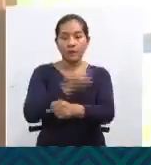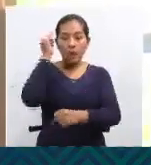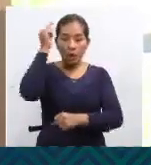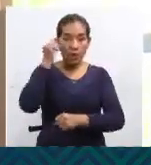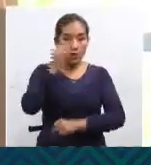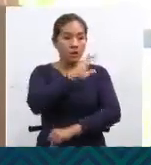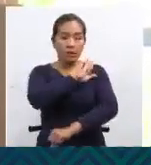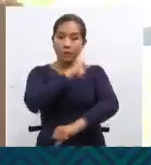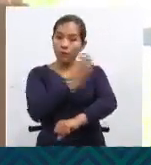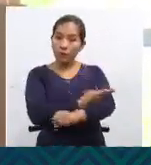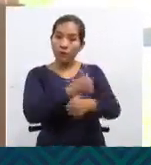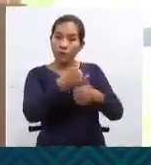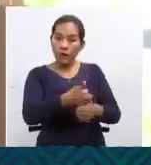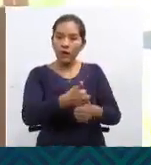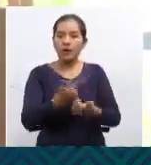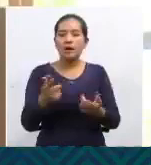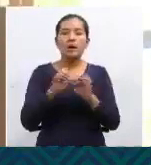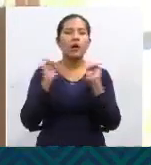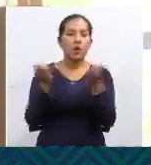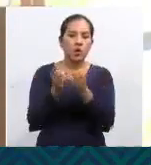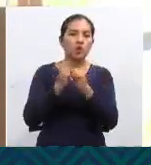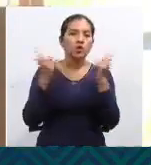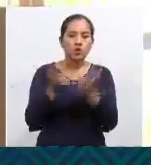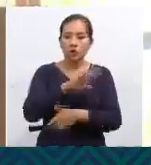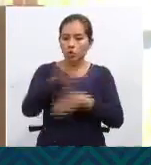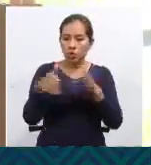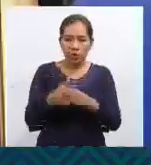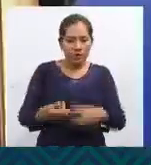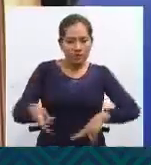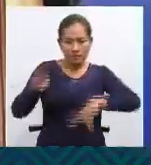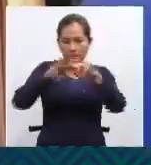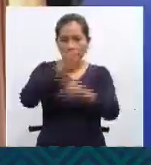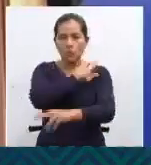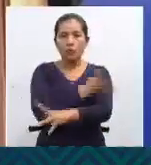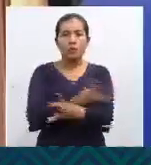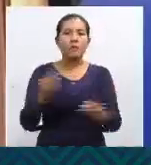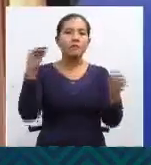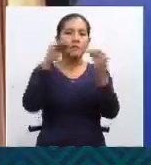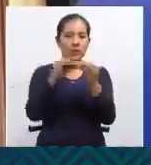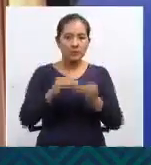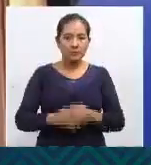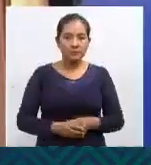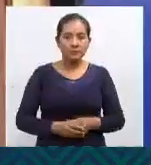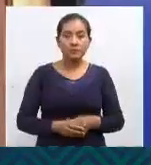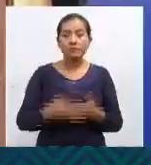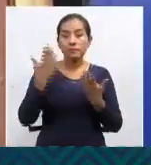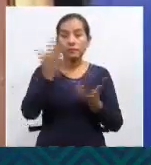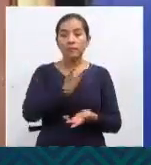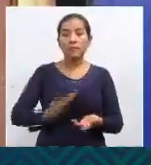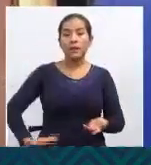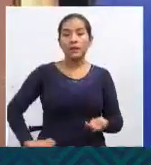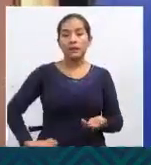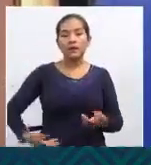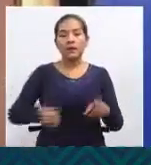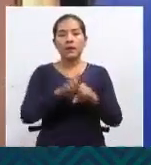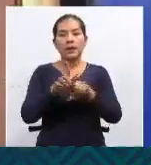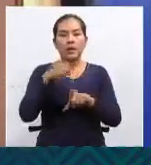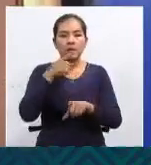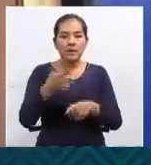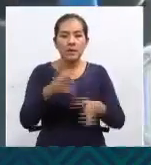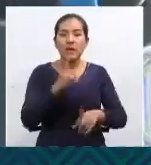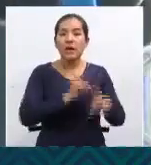fuerte, nuestras organizaciones sociales aún son más fuertes todavía. El mandatario dijo que hay intereses